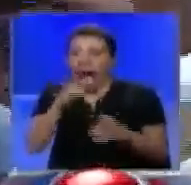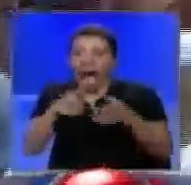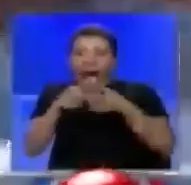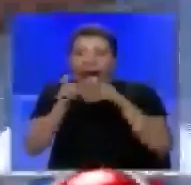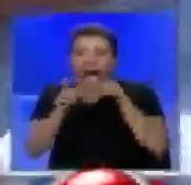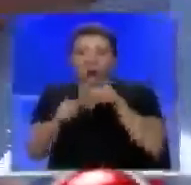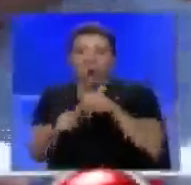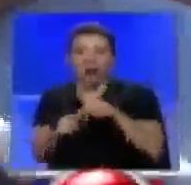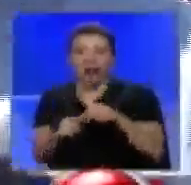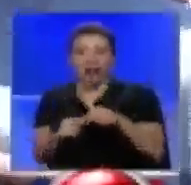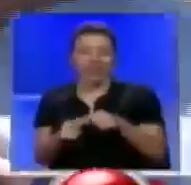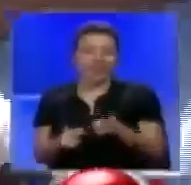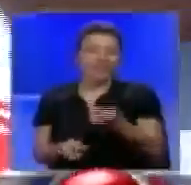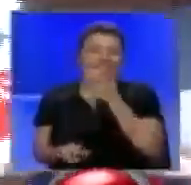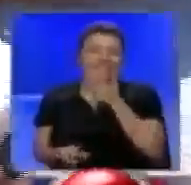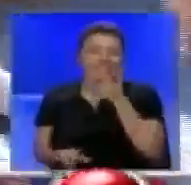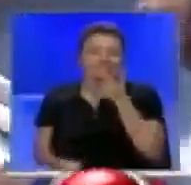mineral.